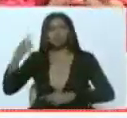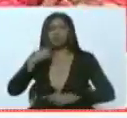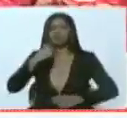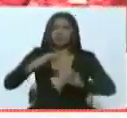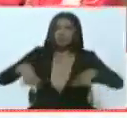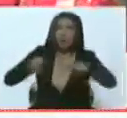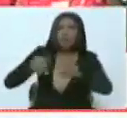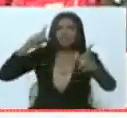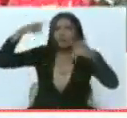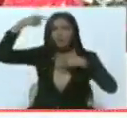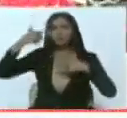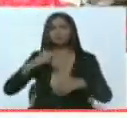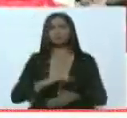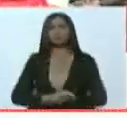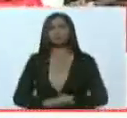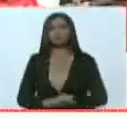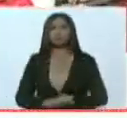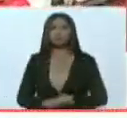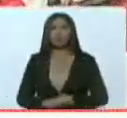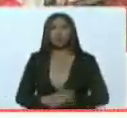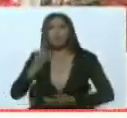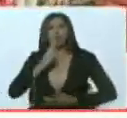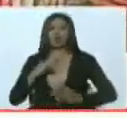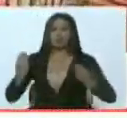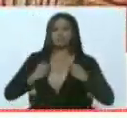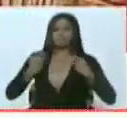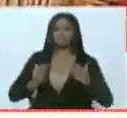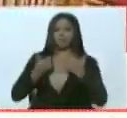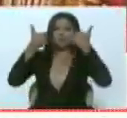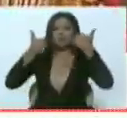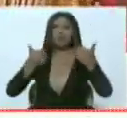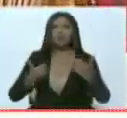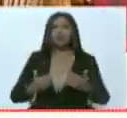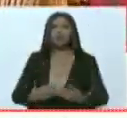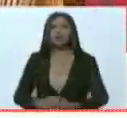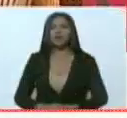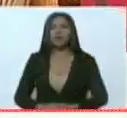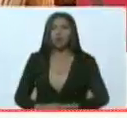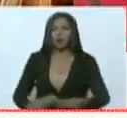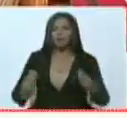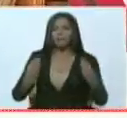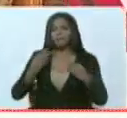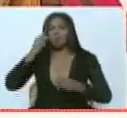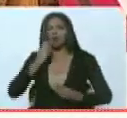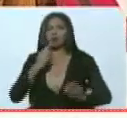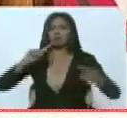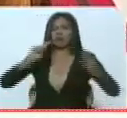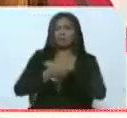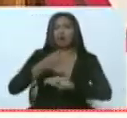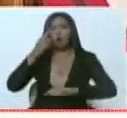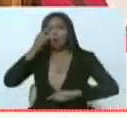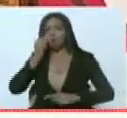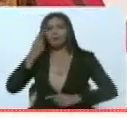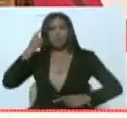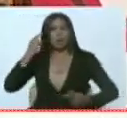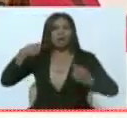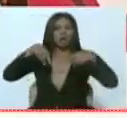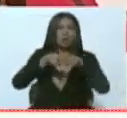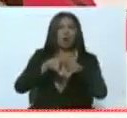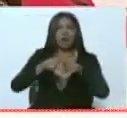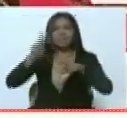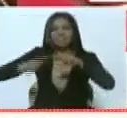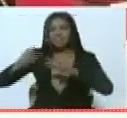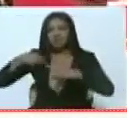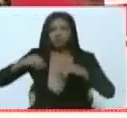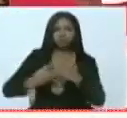chavismo. Bolívar vivo. Bolívar hecho mujer, Bolívar hecho hombre. Bolívar hecho